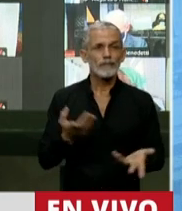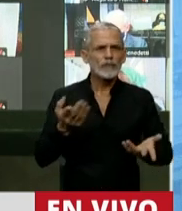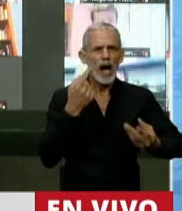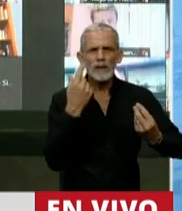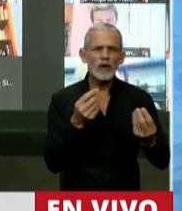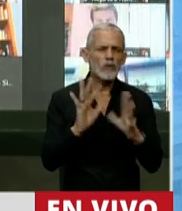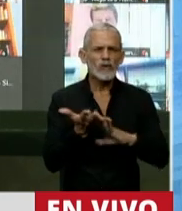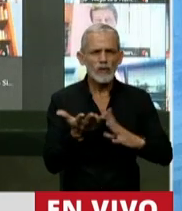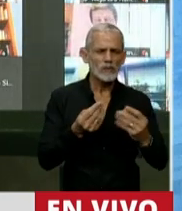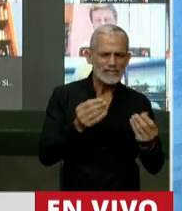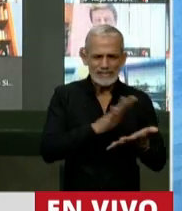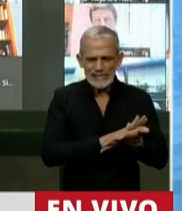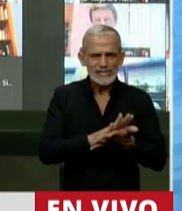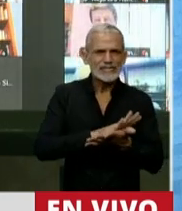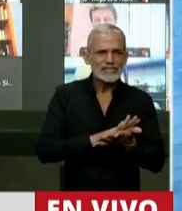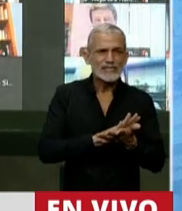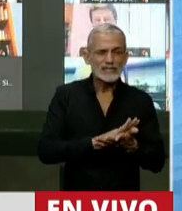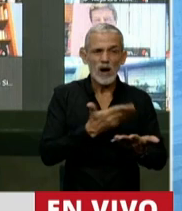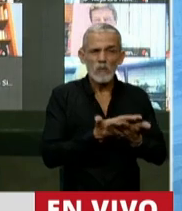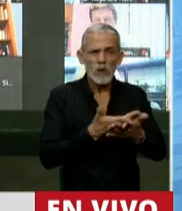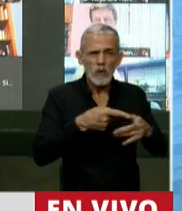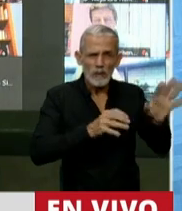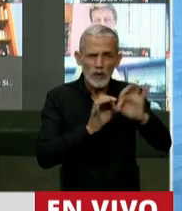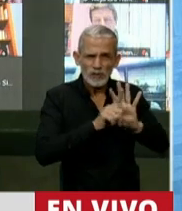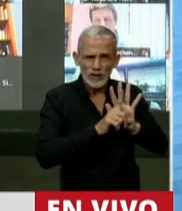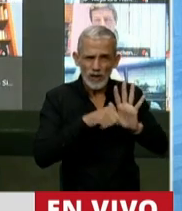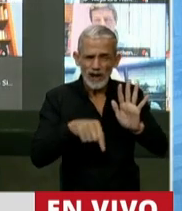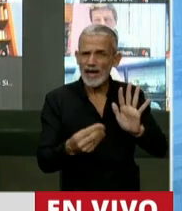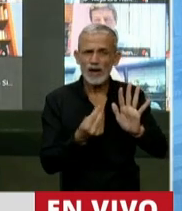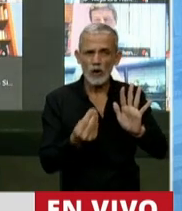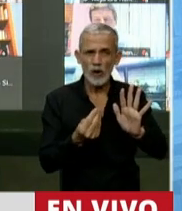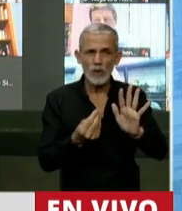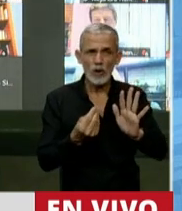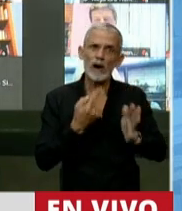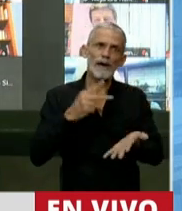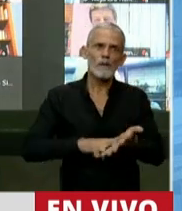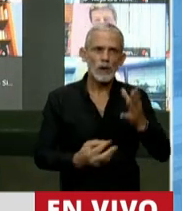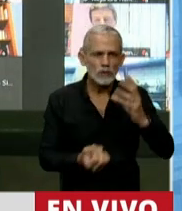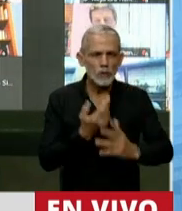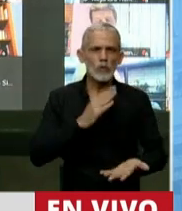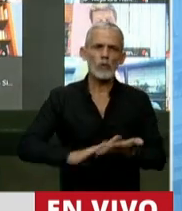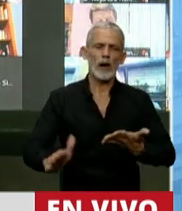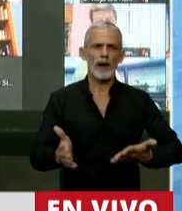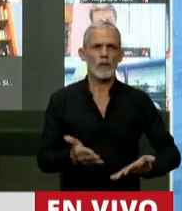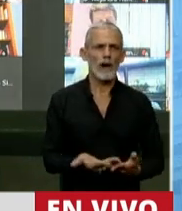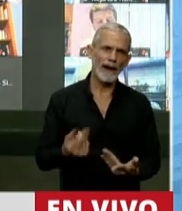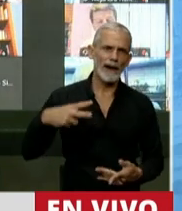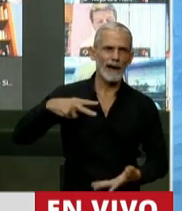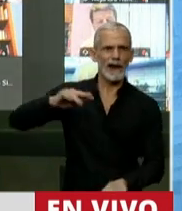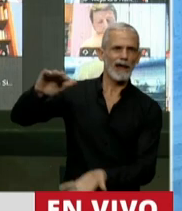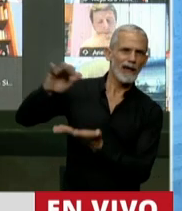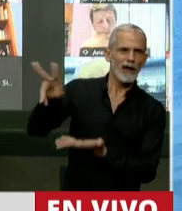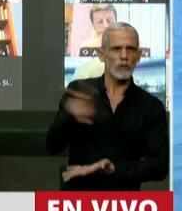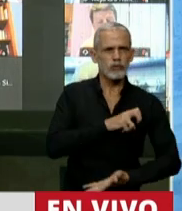revisar esto nos proponen un impuesto nuevo a la riqueza